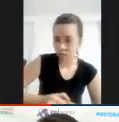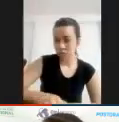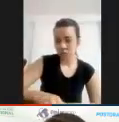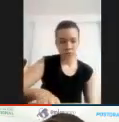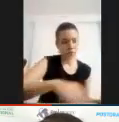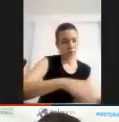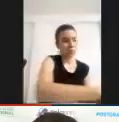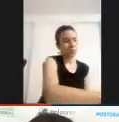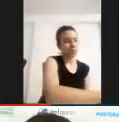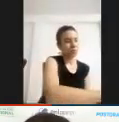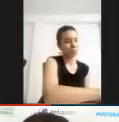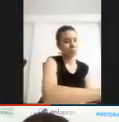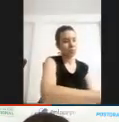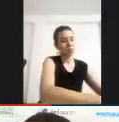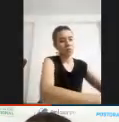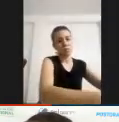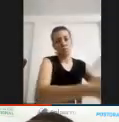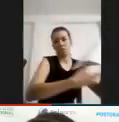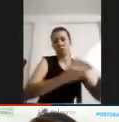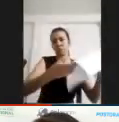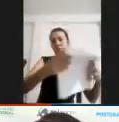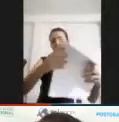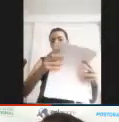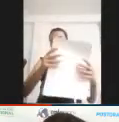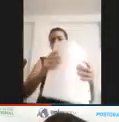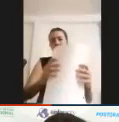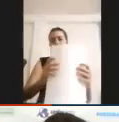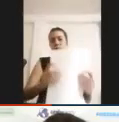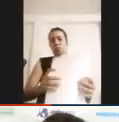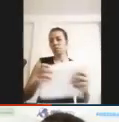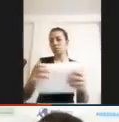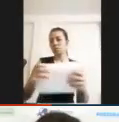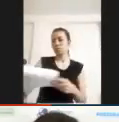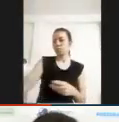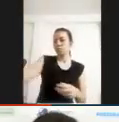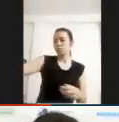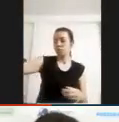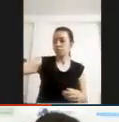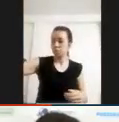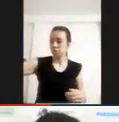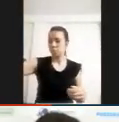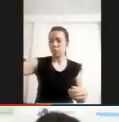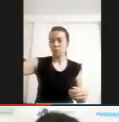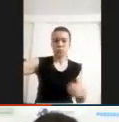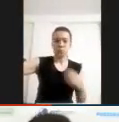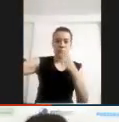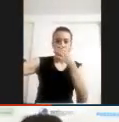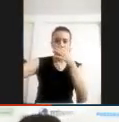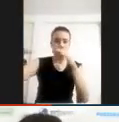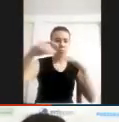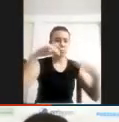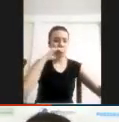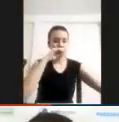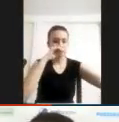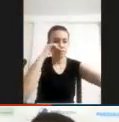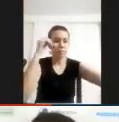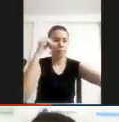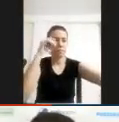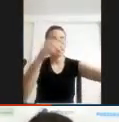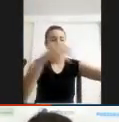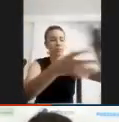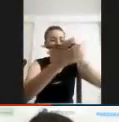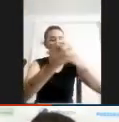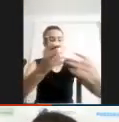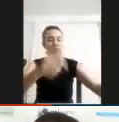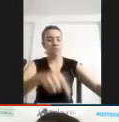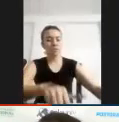abogados, lo que aplicamos en la redacción del documento es la técnica jurídica para garantizarle al usuario, en el caso de una compraventa,